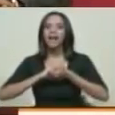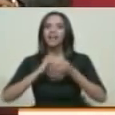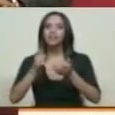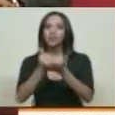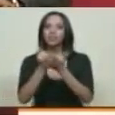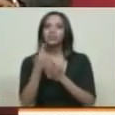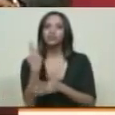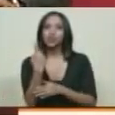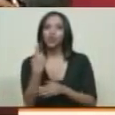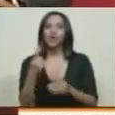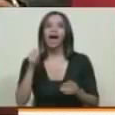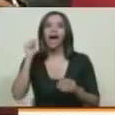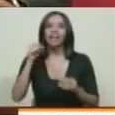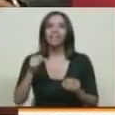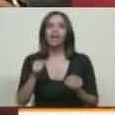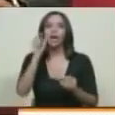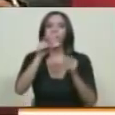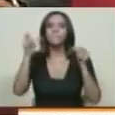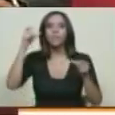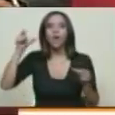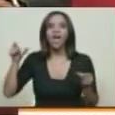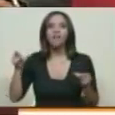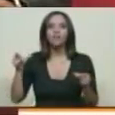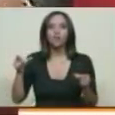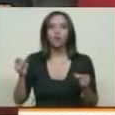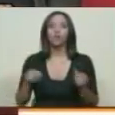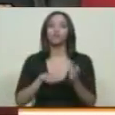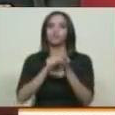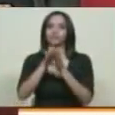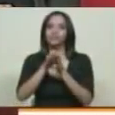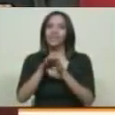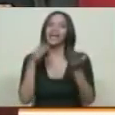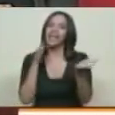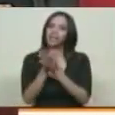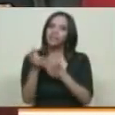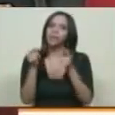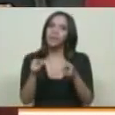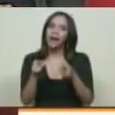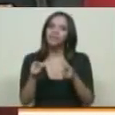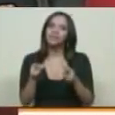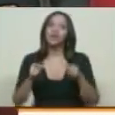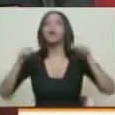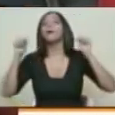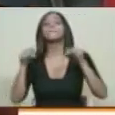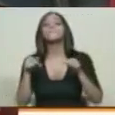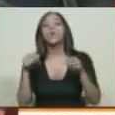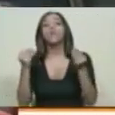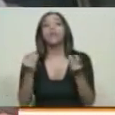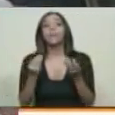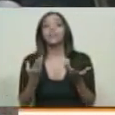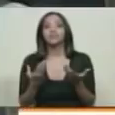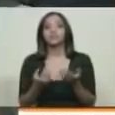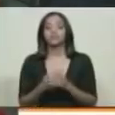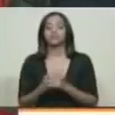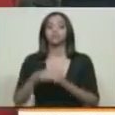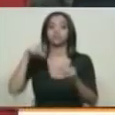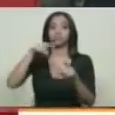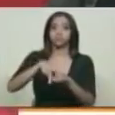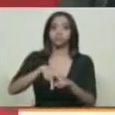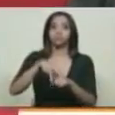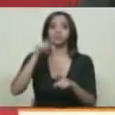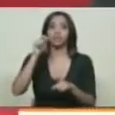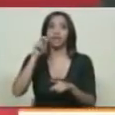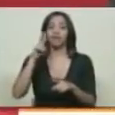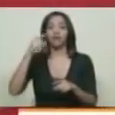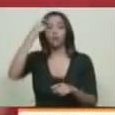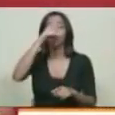trata que se beneficie el pueblo. Eso es lo que pasa, ¿ves? Entonces, muchas de las personas que agredieron, por cierto, a los compañeros de TV Pueblo que estaban